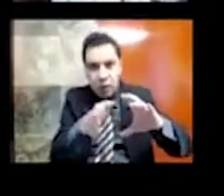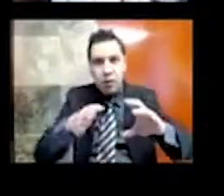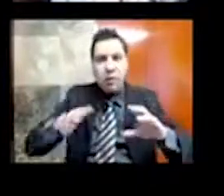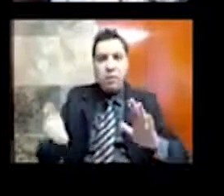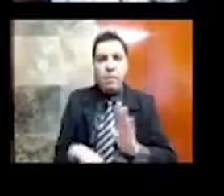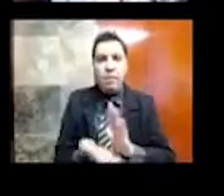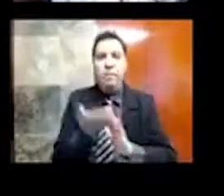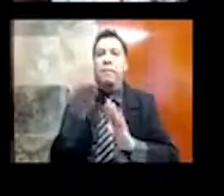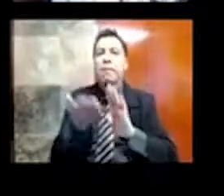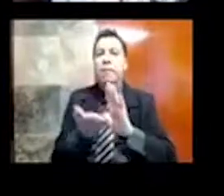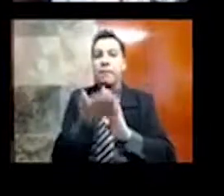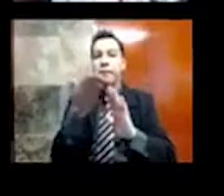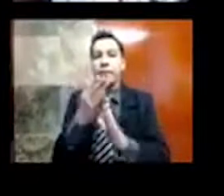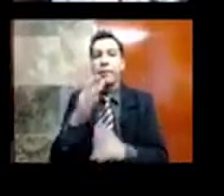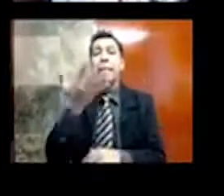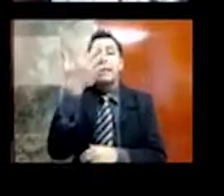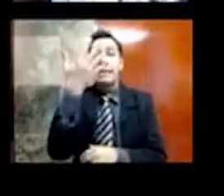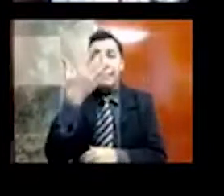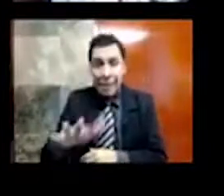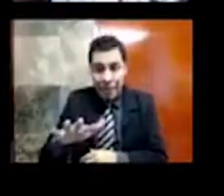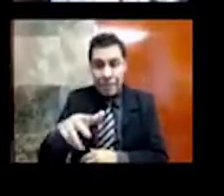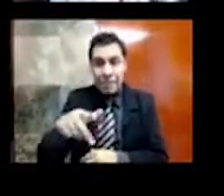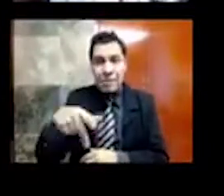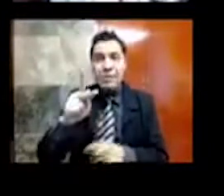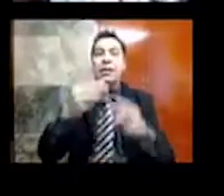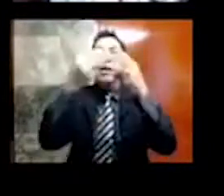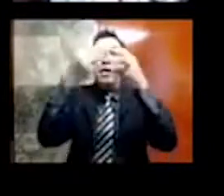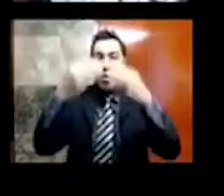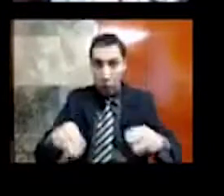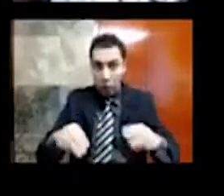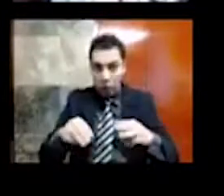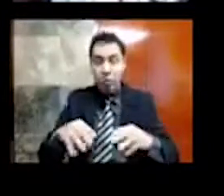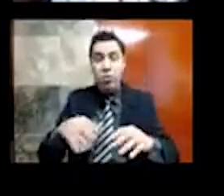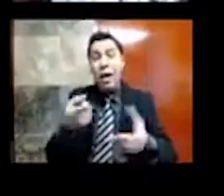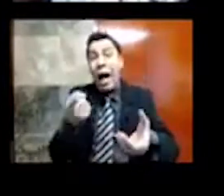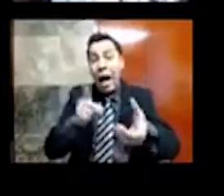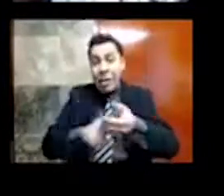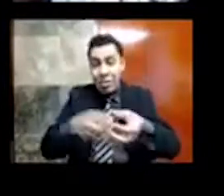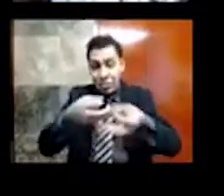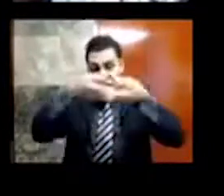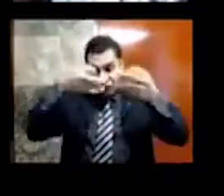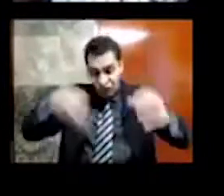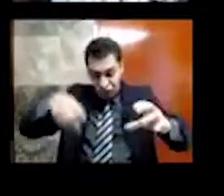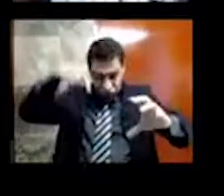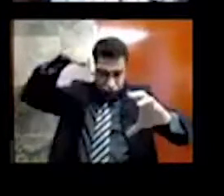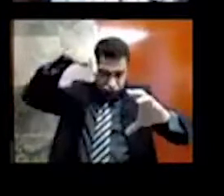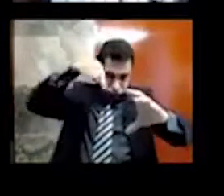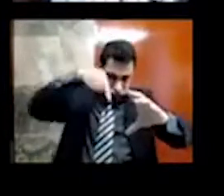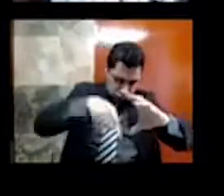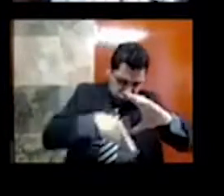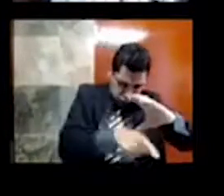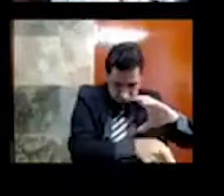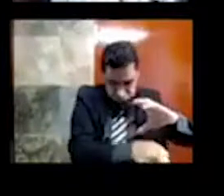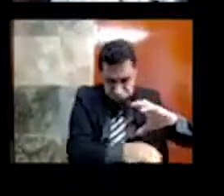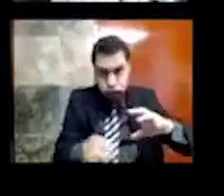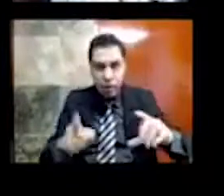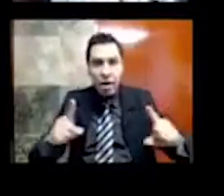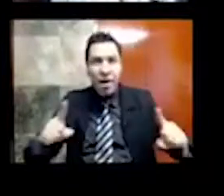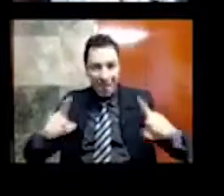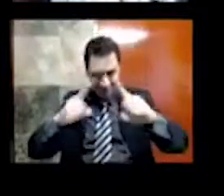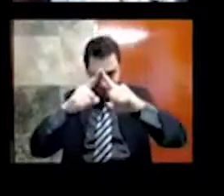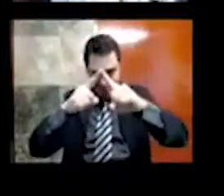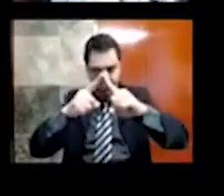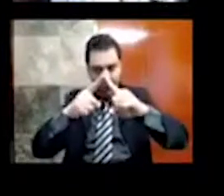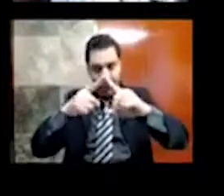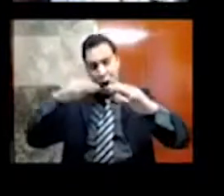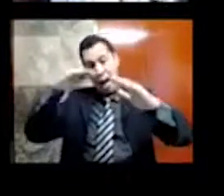10 kilómetros, casi 11 kilómetros de túneles adentro de la gigantesca estructura. Pero vean esta, qué maravilla.